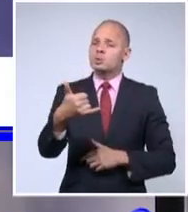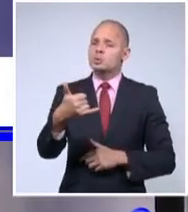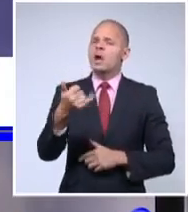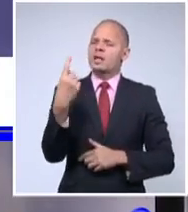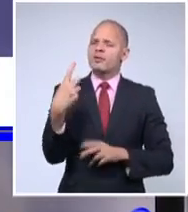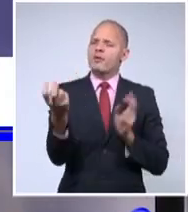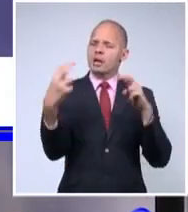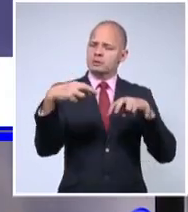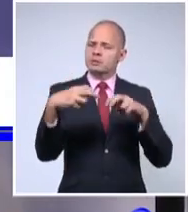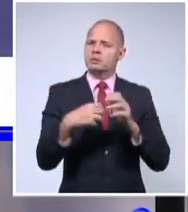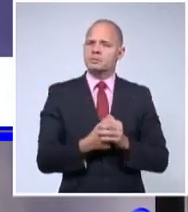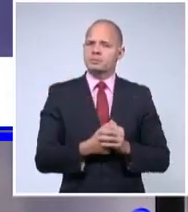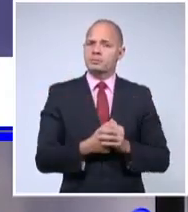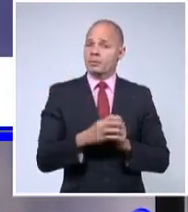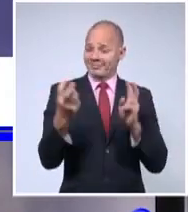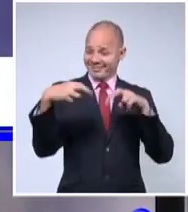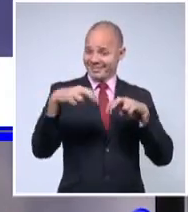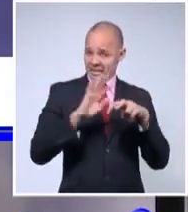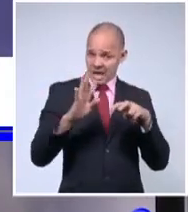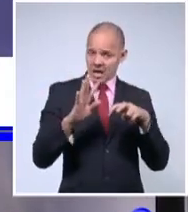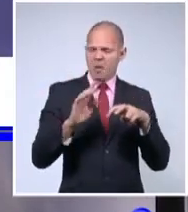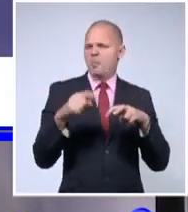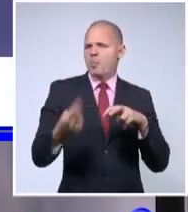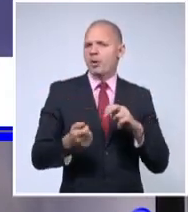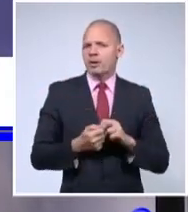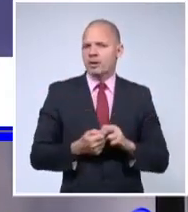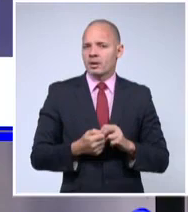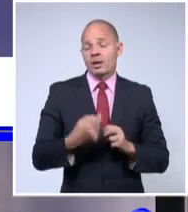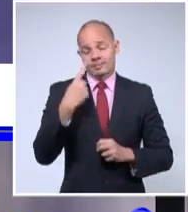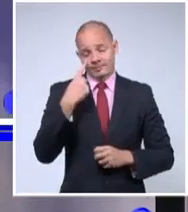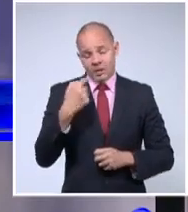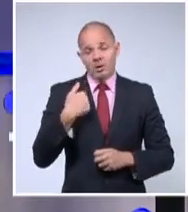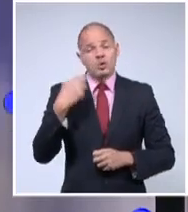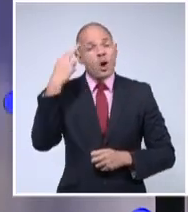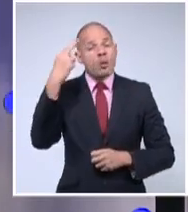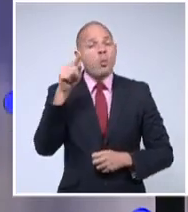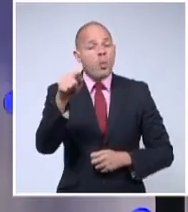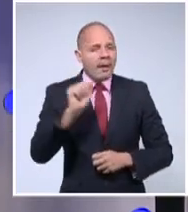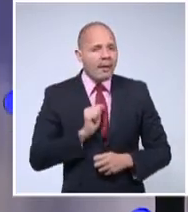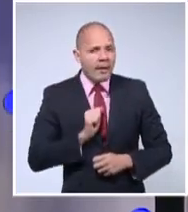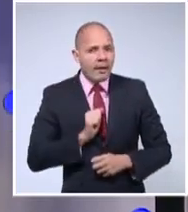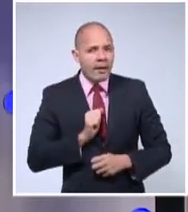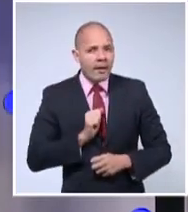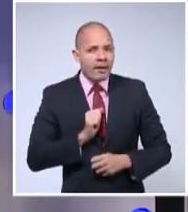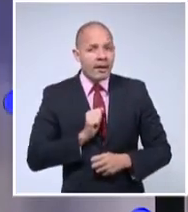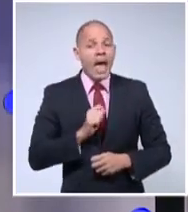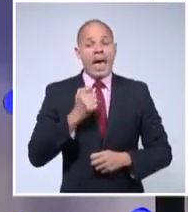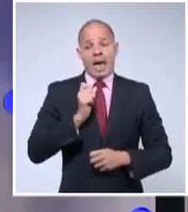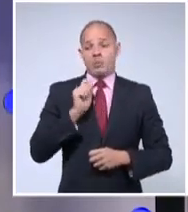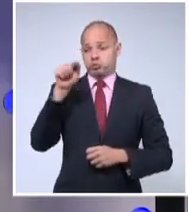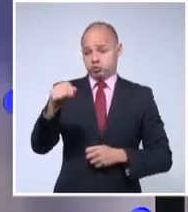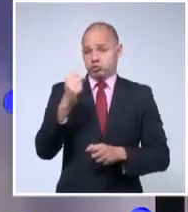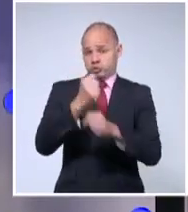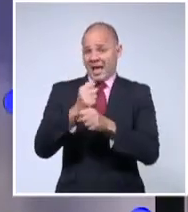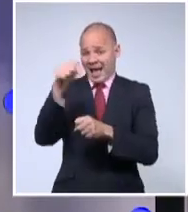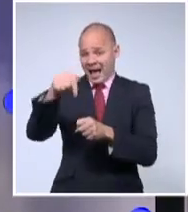de recordarle a él y por vía de él a su gobierno que los diplomáticos de Estados Unidos en nuestro